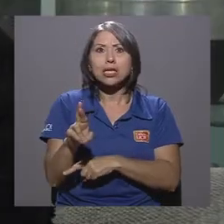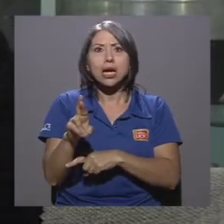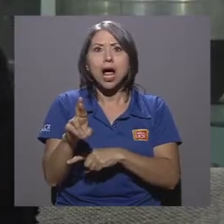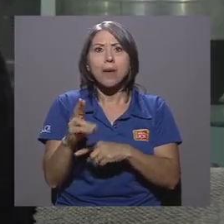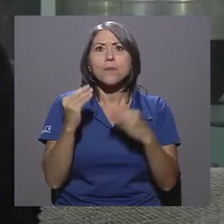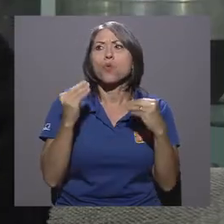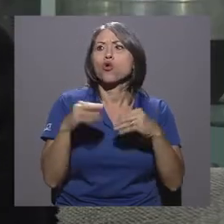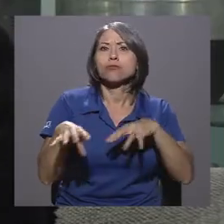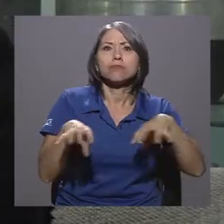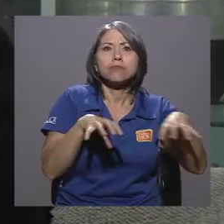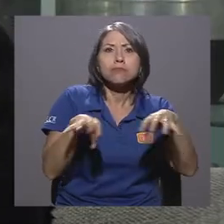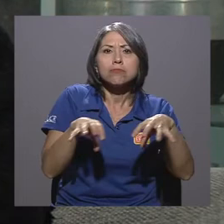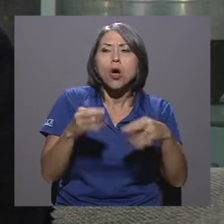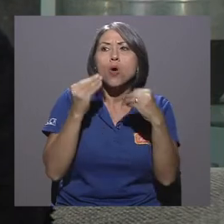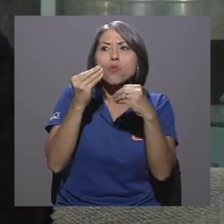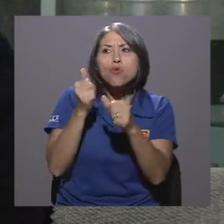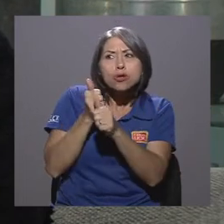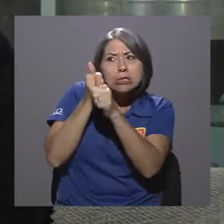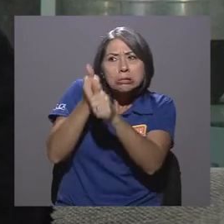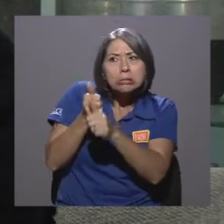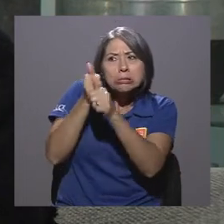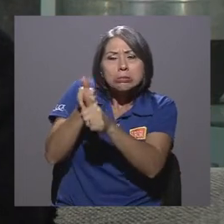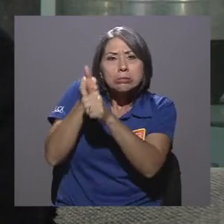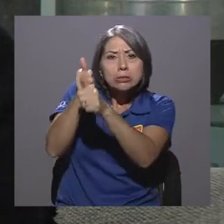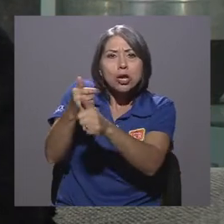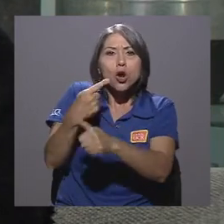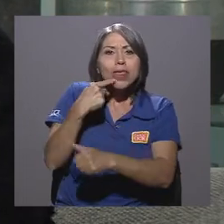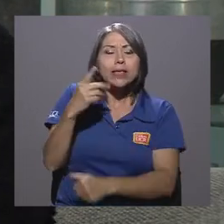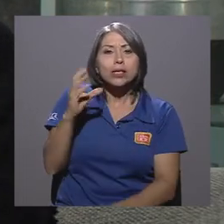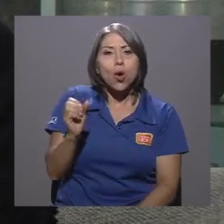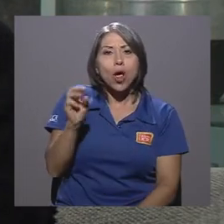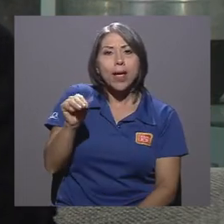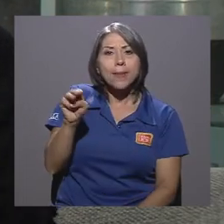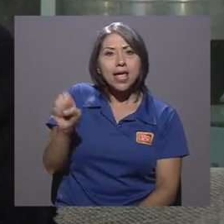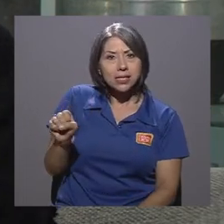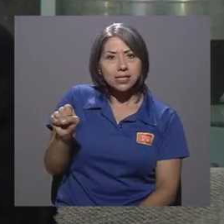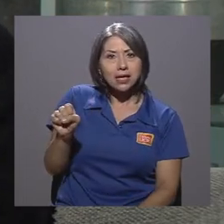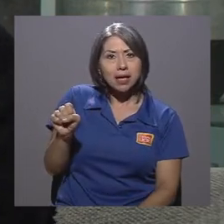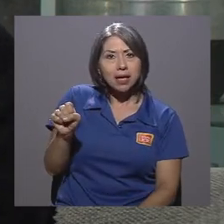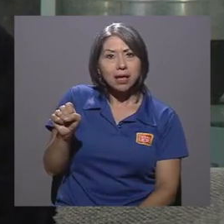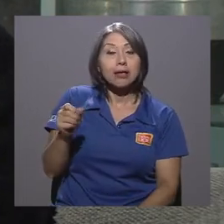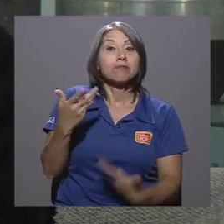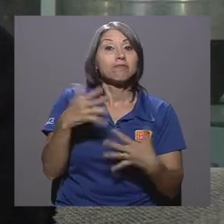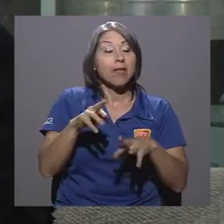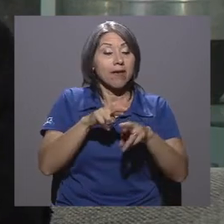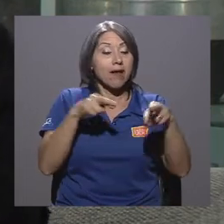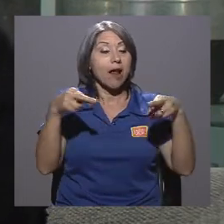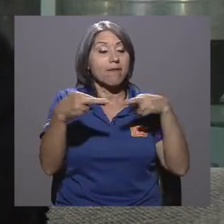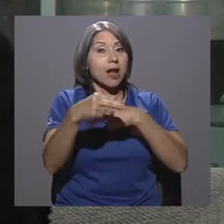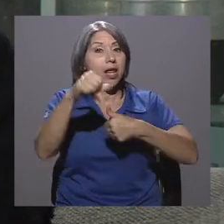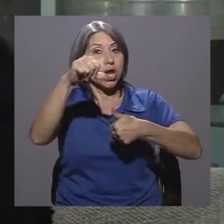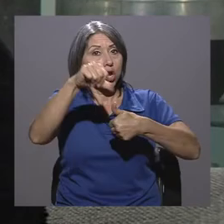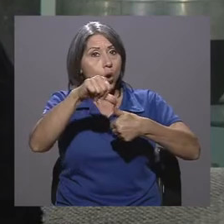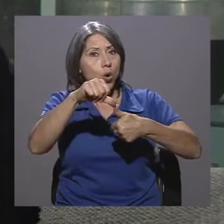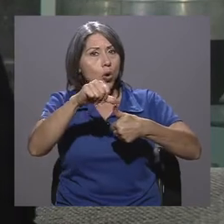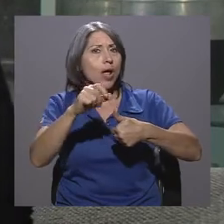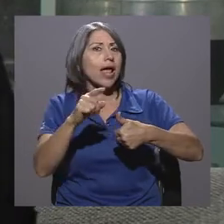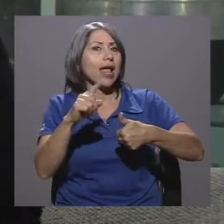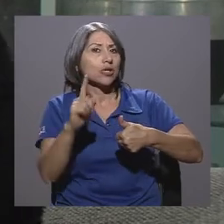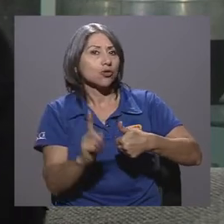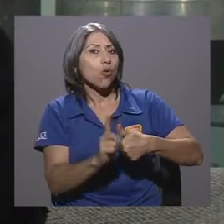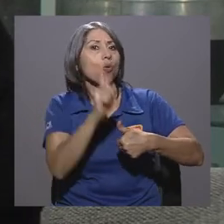a todos los lineamientos que da la OMS y, bueno, dentro de la región podríamos decir que es uno de los países